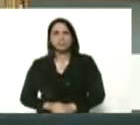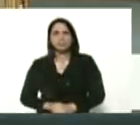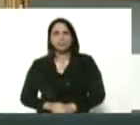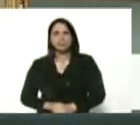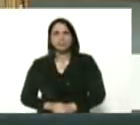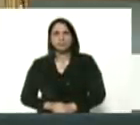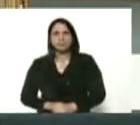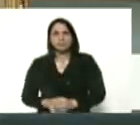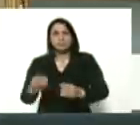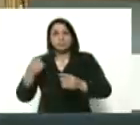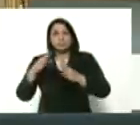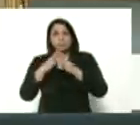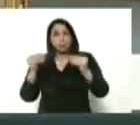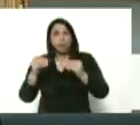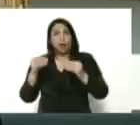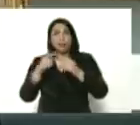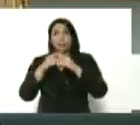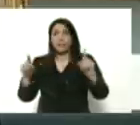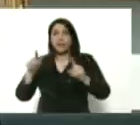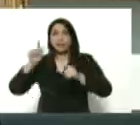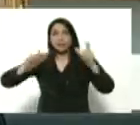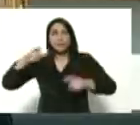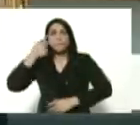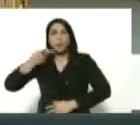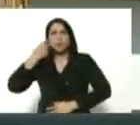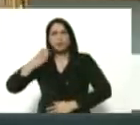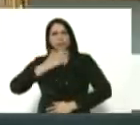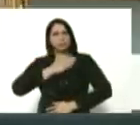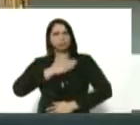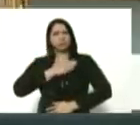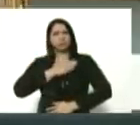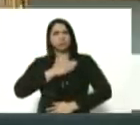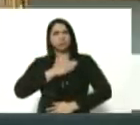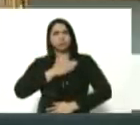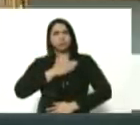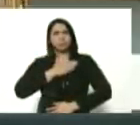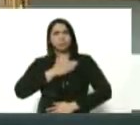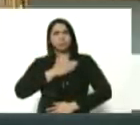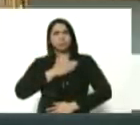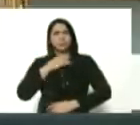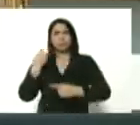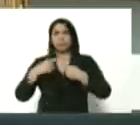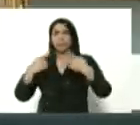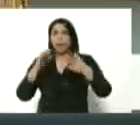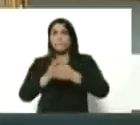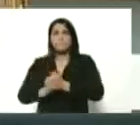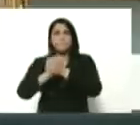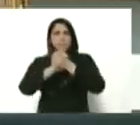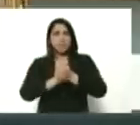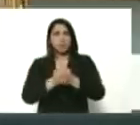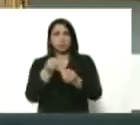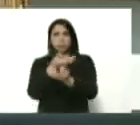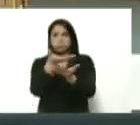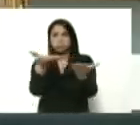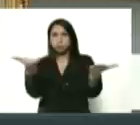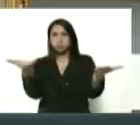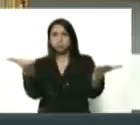de sus adversarios políticos, en este caso mi persona y varios compañeros de los aquí